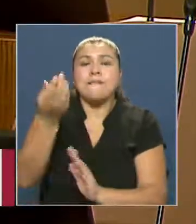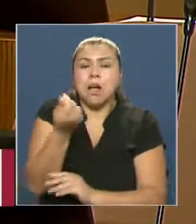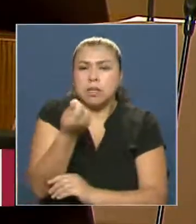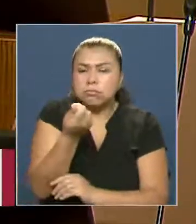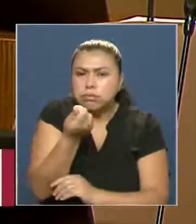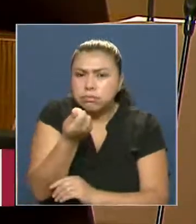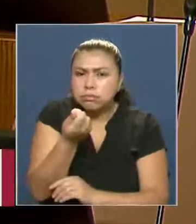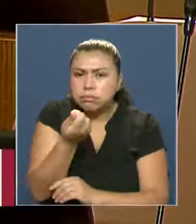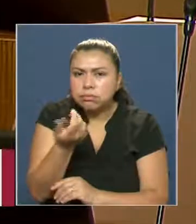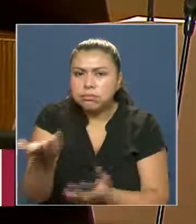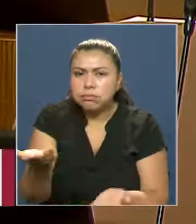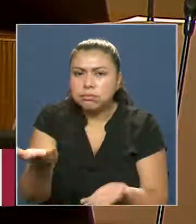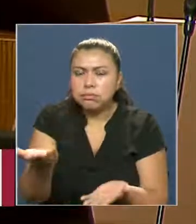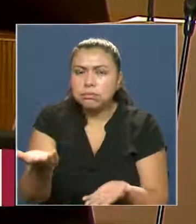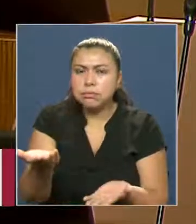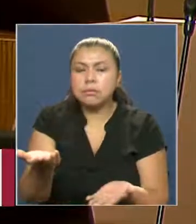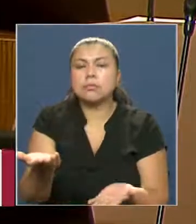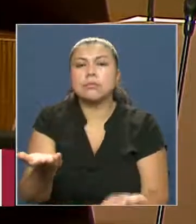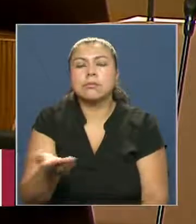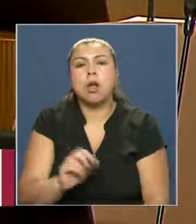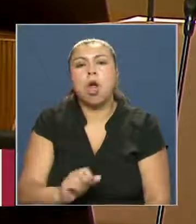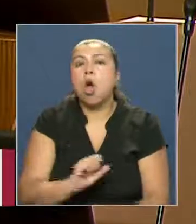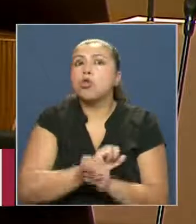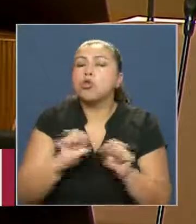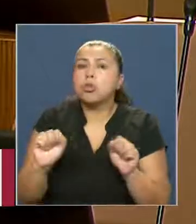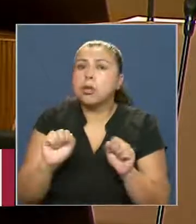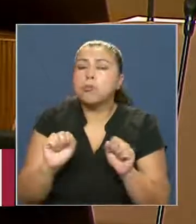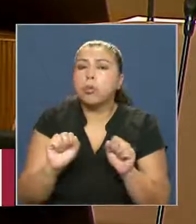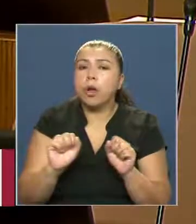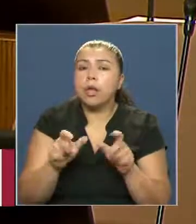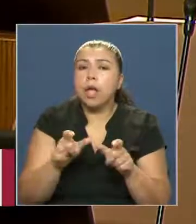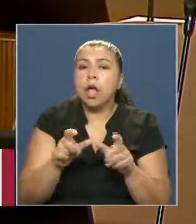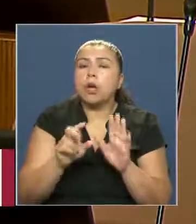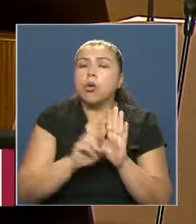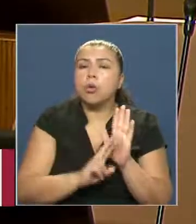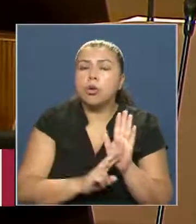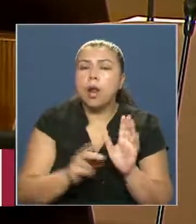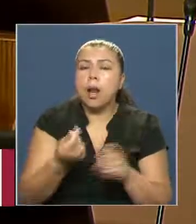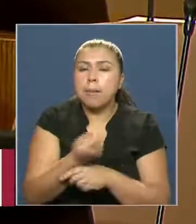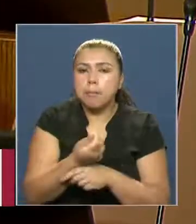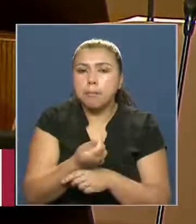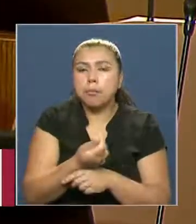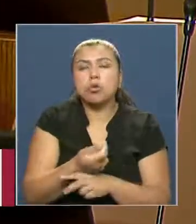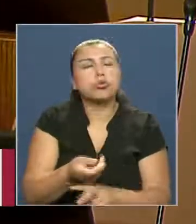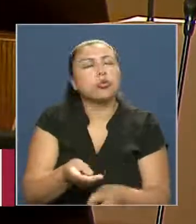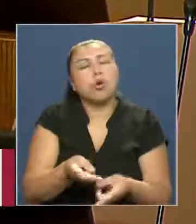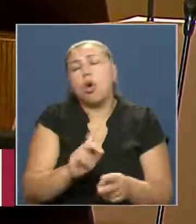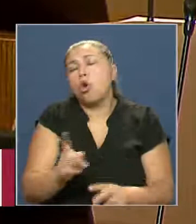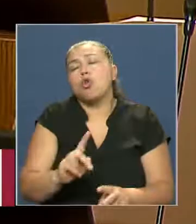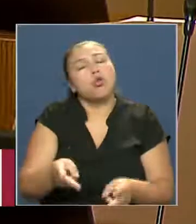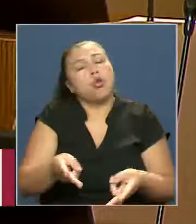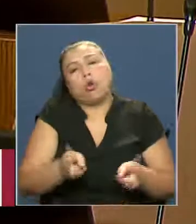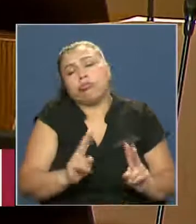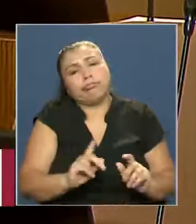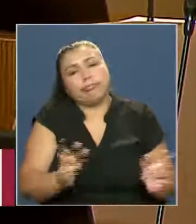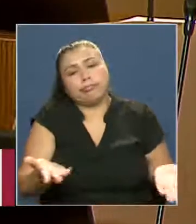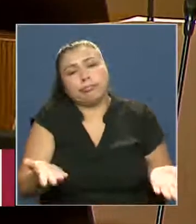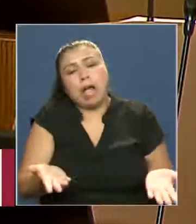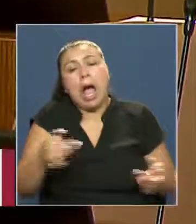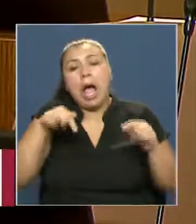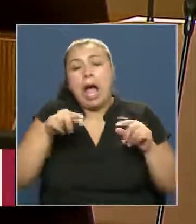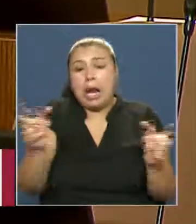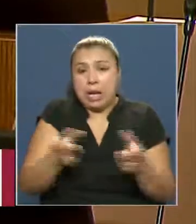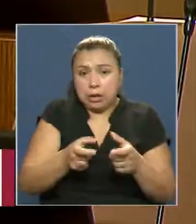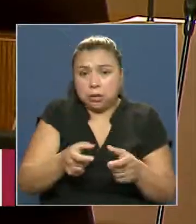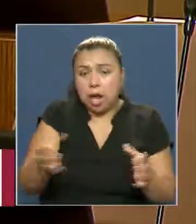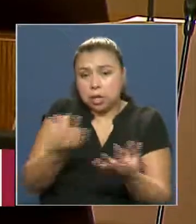indiscriminada. Claramente no se puede regular el precio porque la Constitución no lo permite, y así lo informó el Gobierno en la Comisión. Aquí lo que se hace